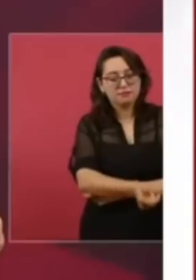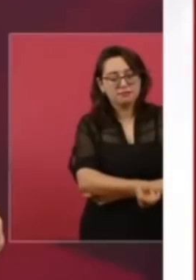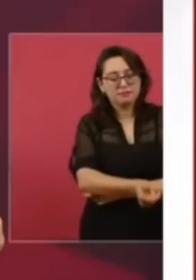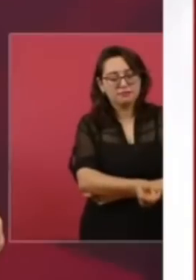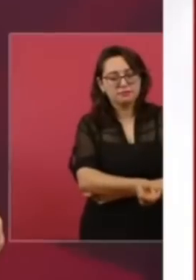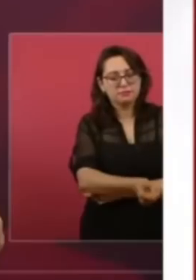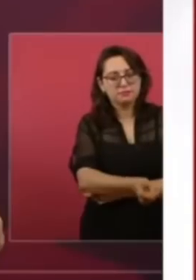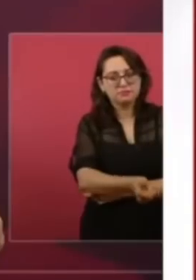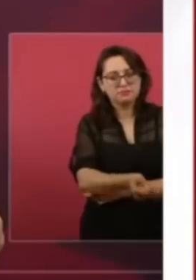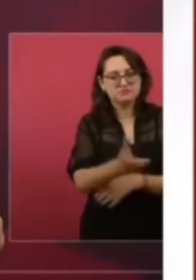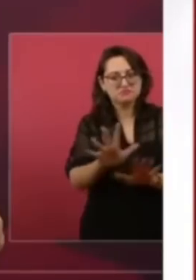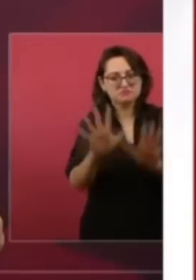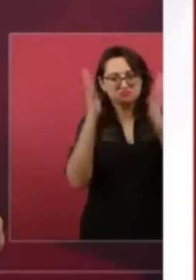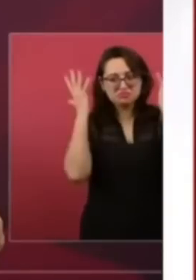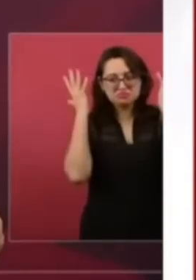Así